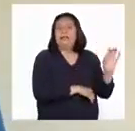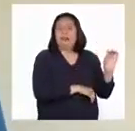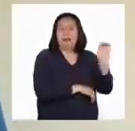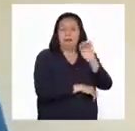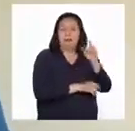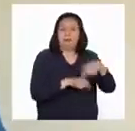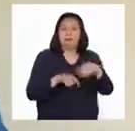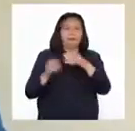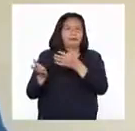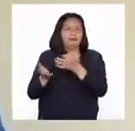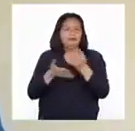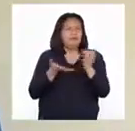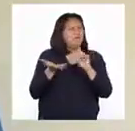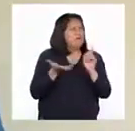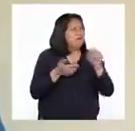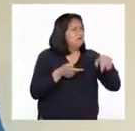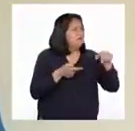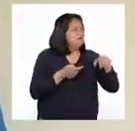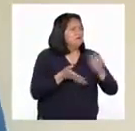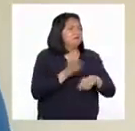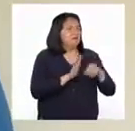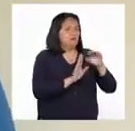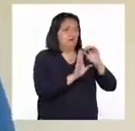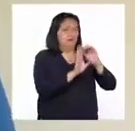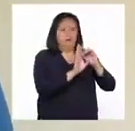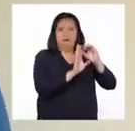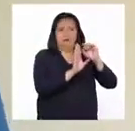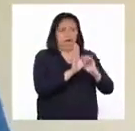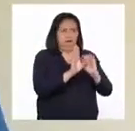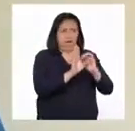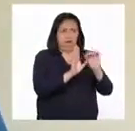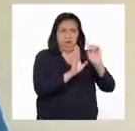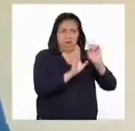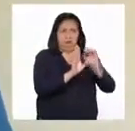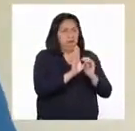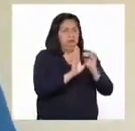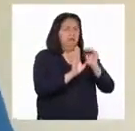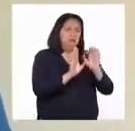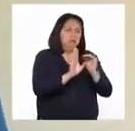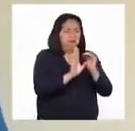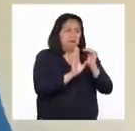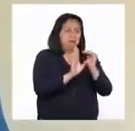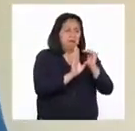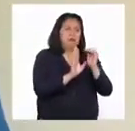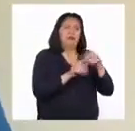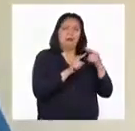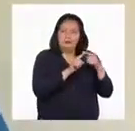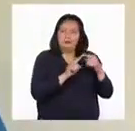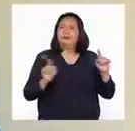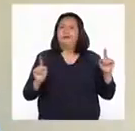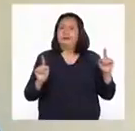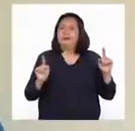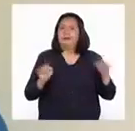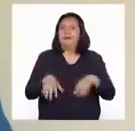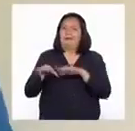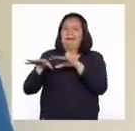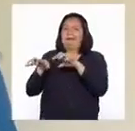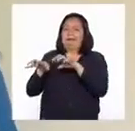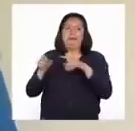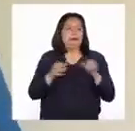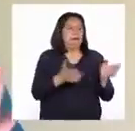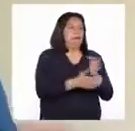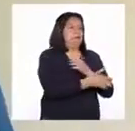peruano, y las temperaturas no necesariamente llegan a 0 grados. Es importante saber entonces la diferencia entre helada